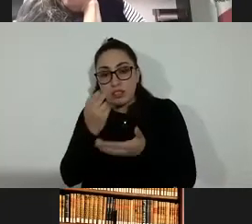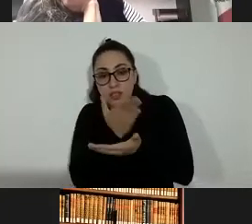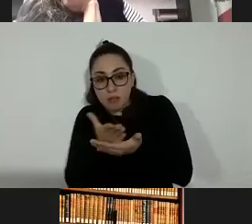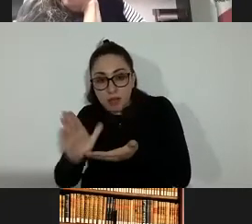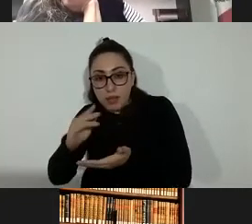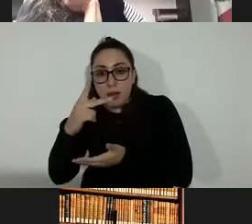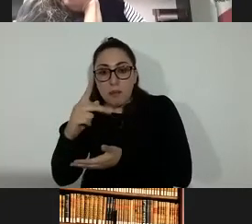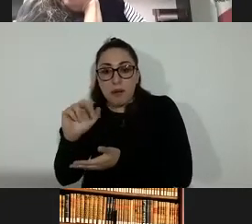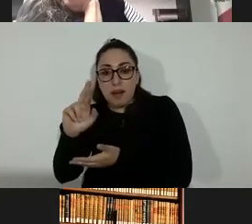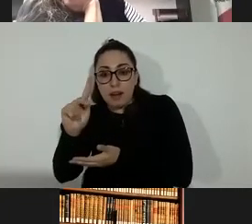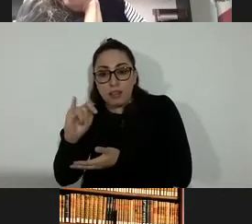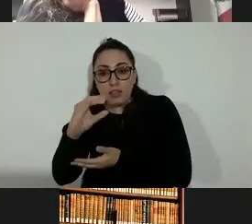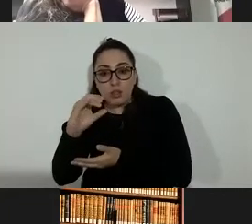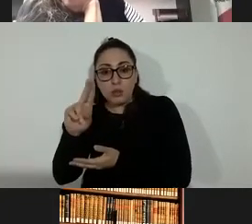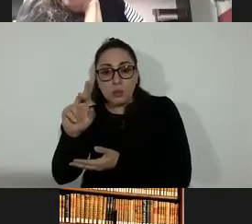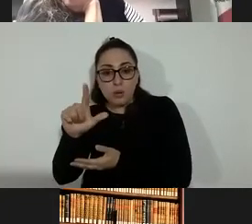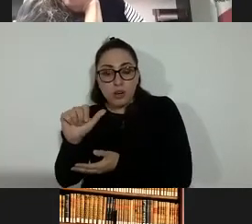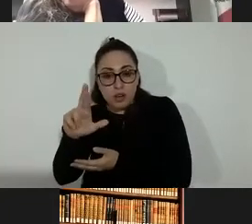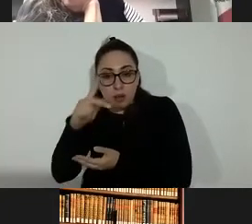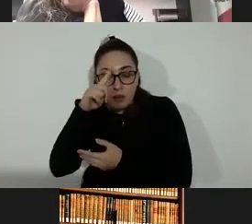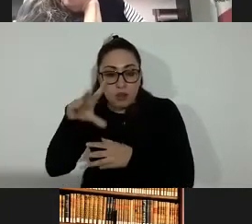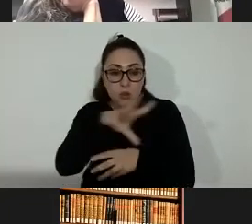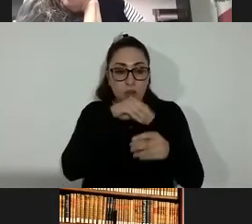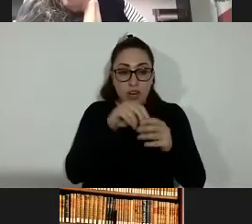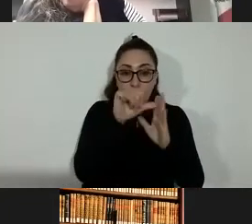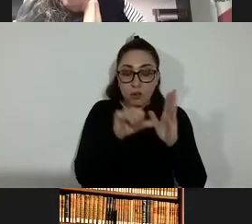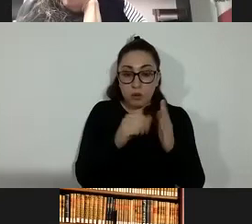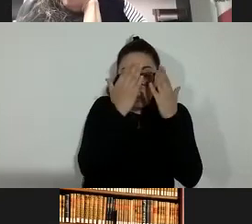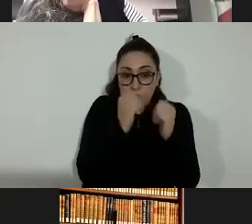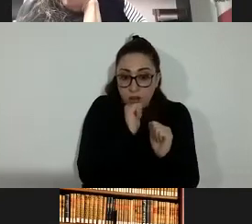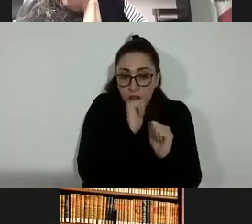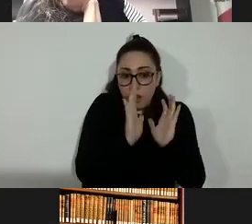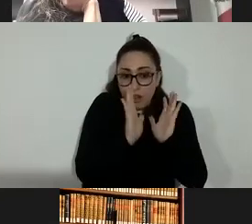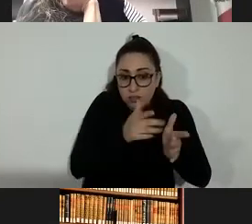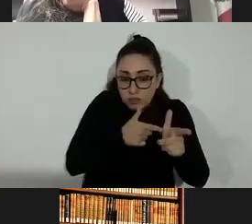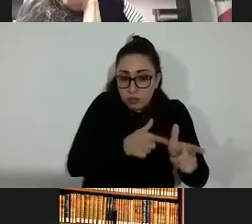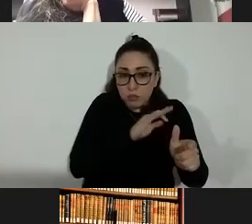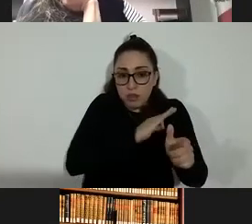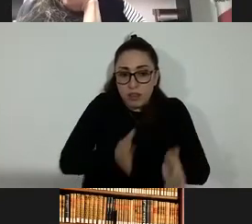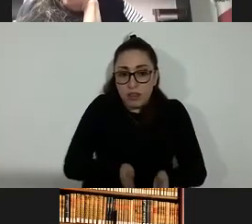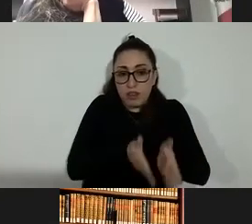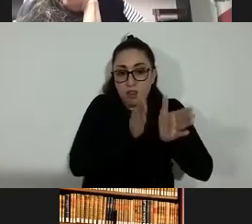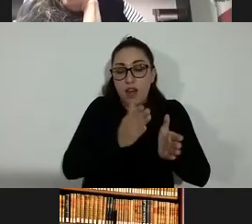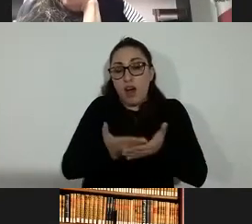en lo general para aprobar todos los artículos no reservados y los artículos que se reserven